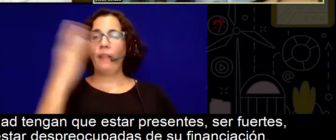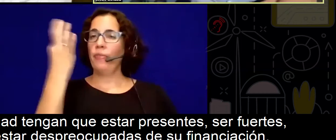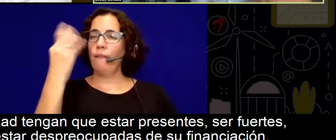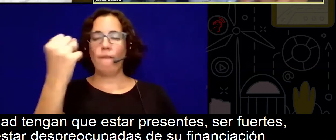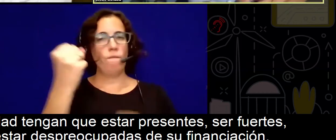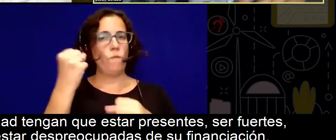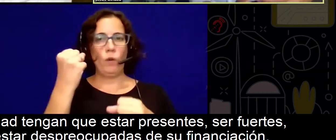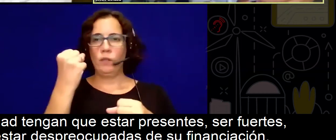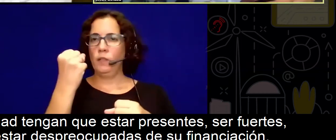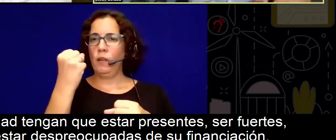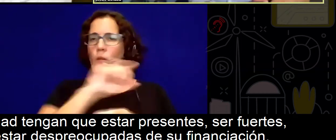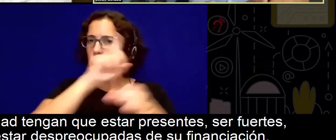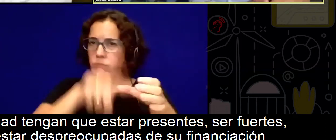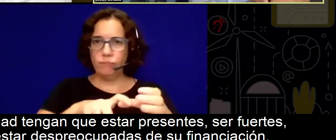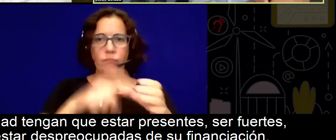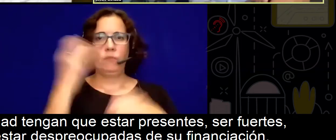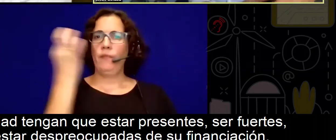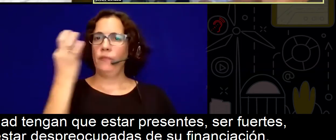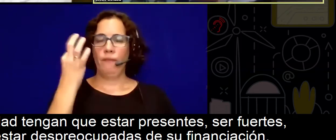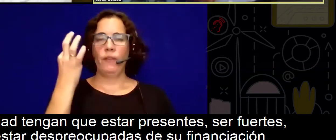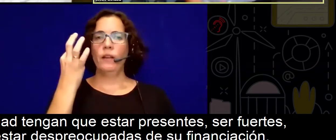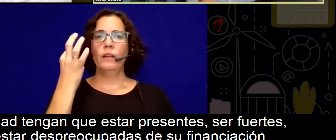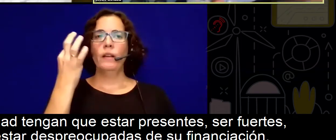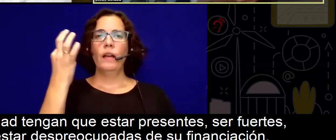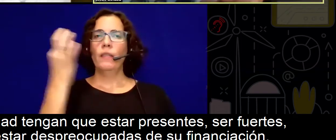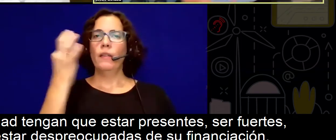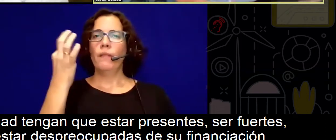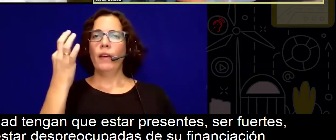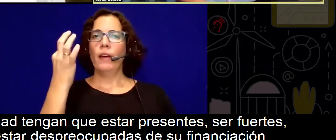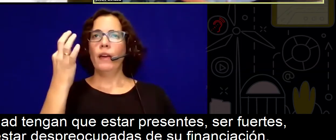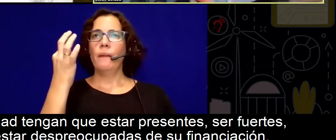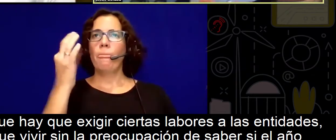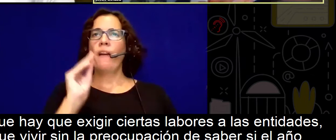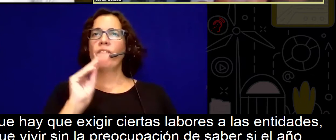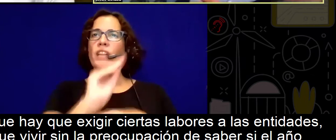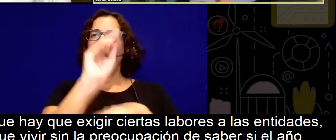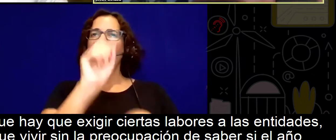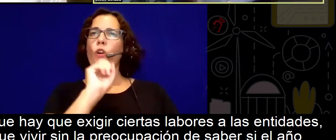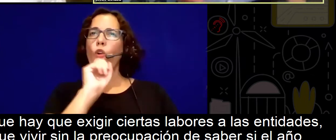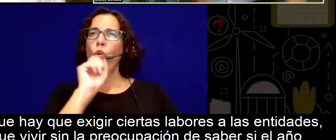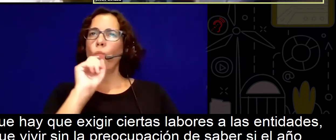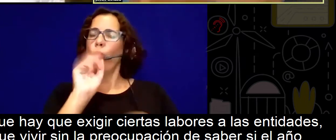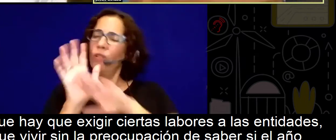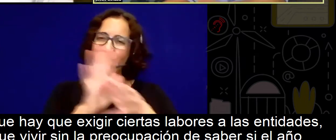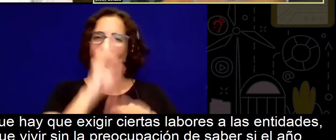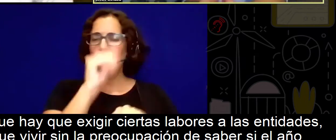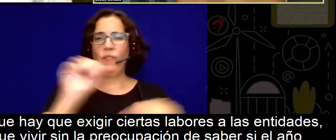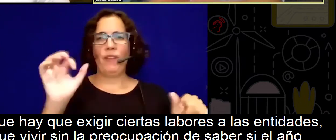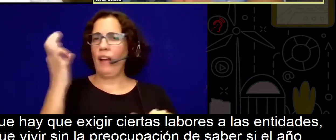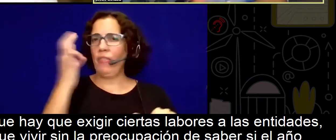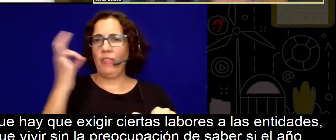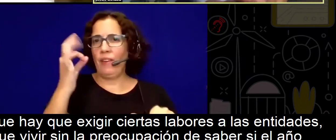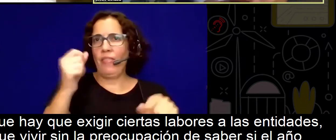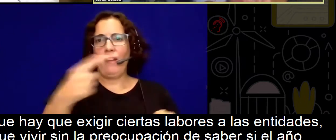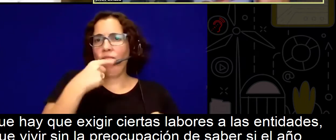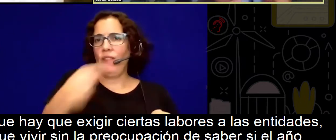fuertes, tengan que estar despreocupados de su financiación. También es verdad que hay que exigir ciertas labores a las